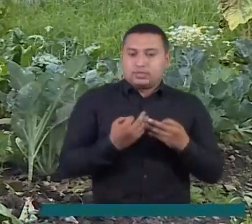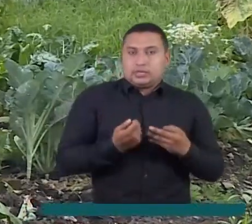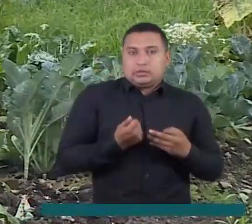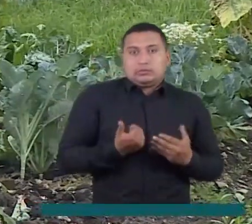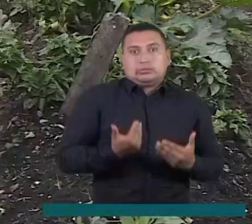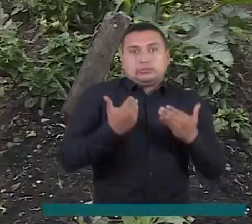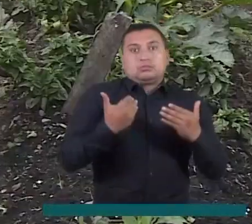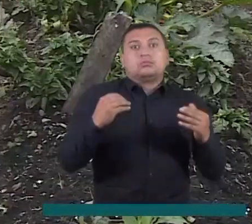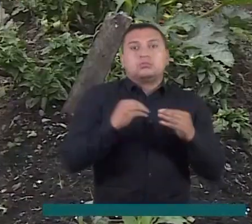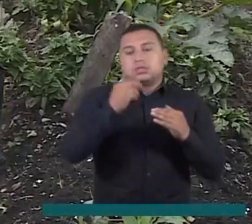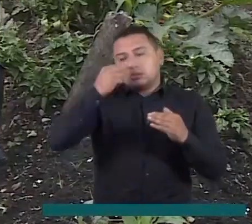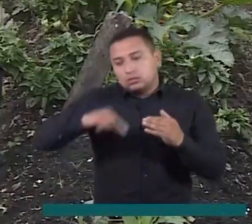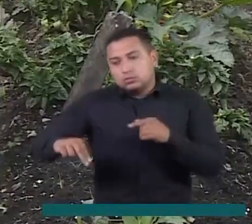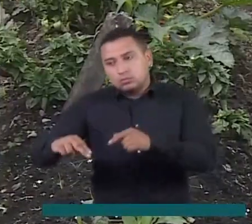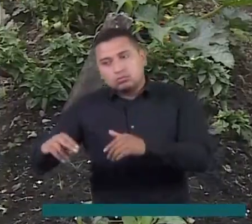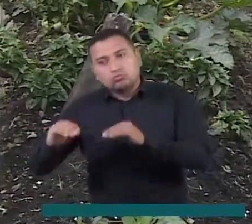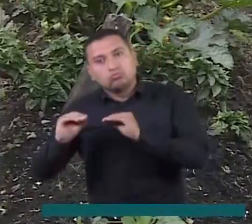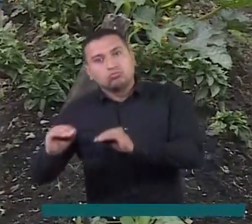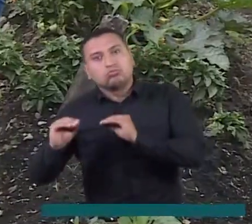ambiental.